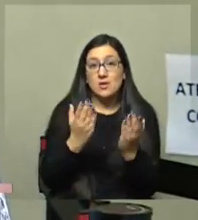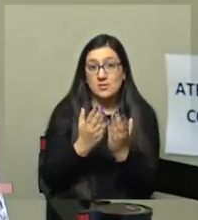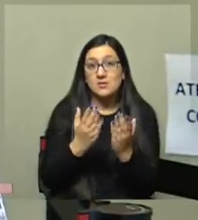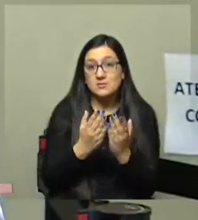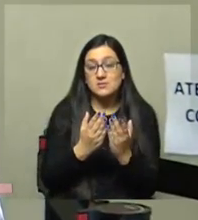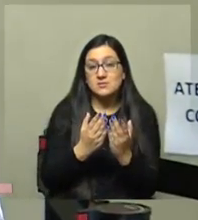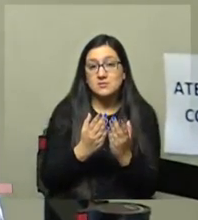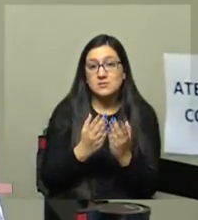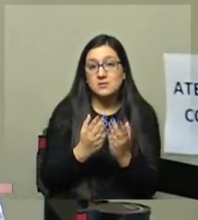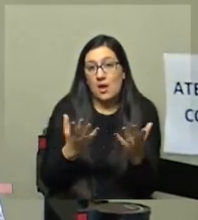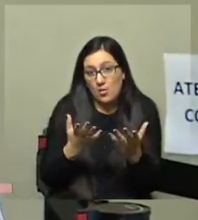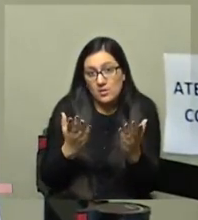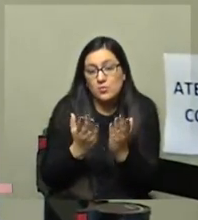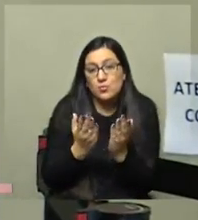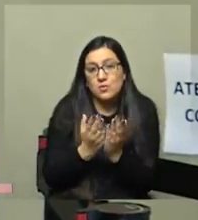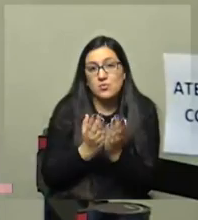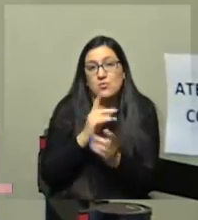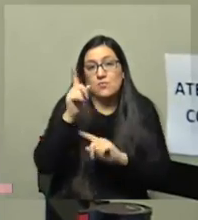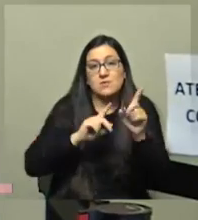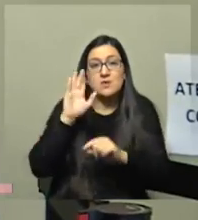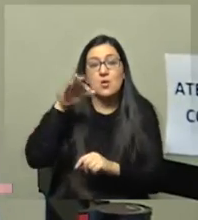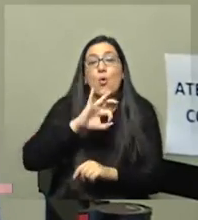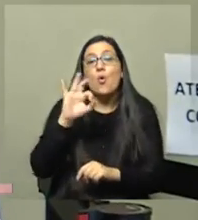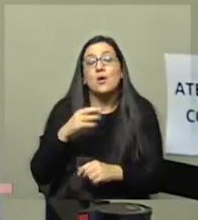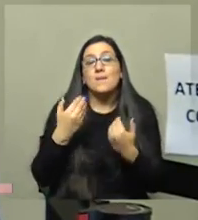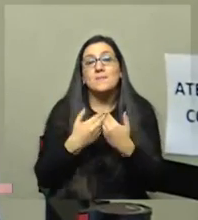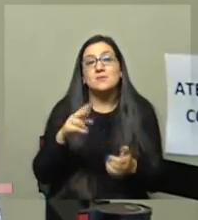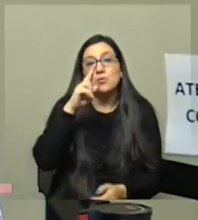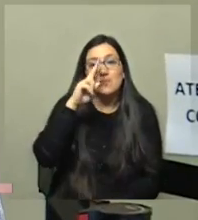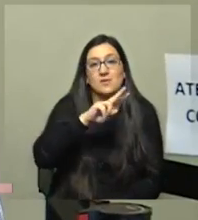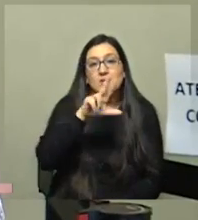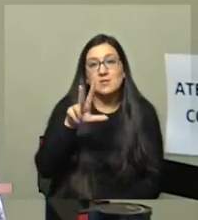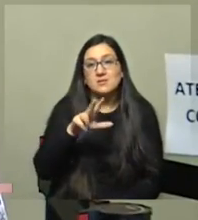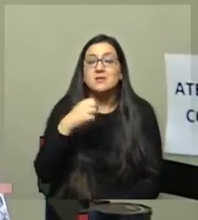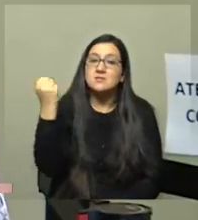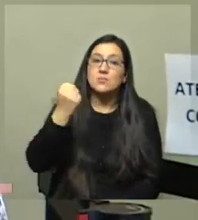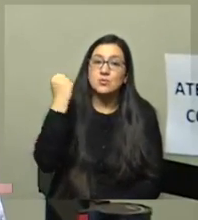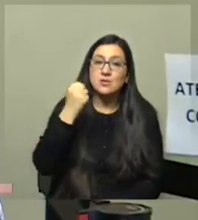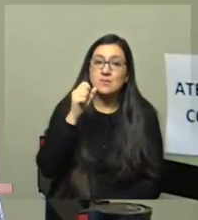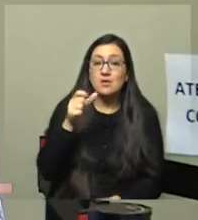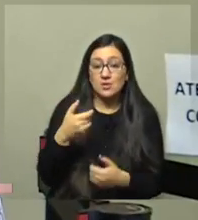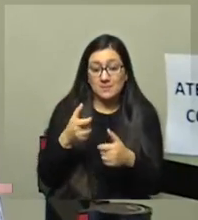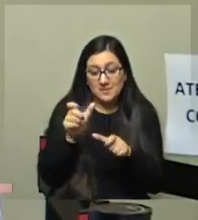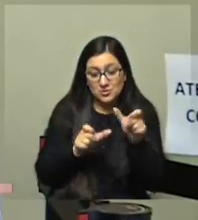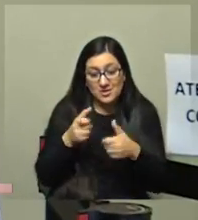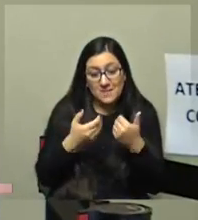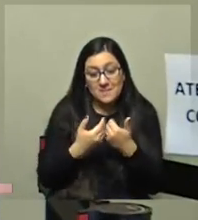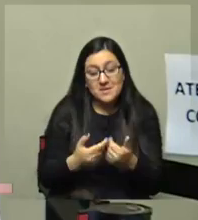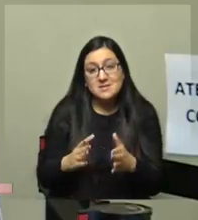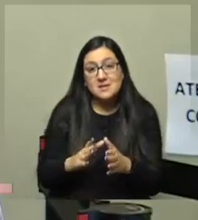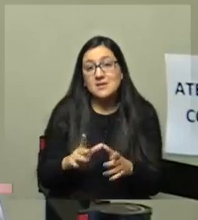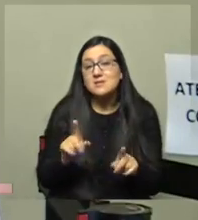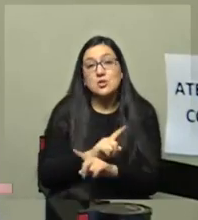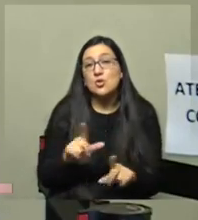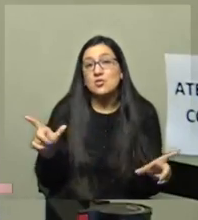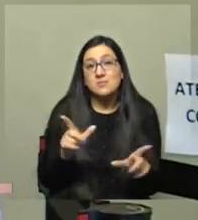cursando las carreras terciarias o que vayan a comenzar en el 2023. Es importante para los que van a comenzar decirles que aunque no hayan